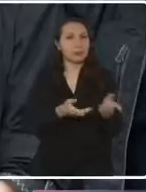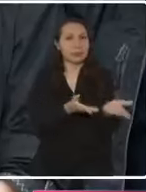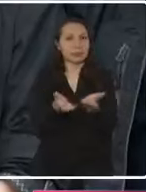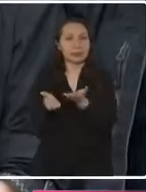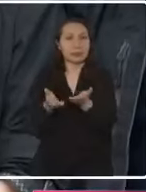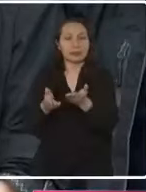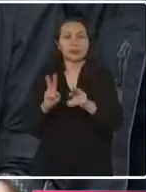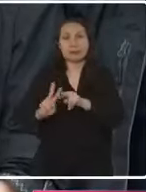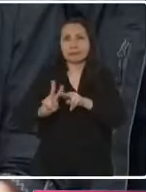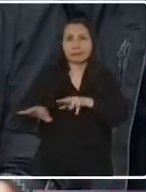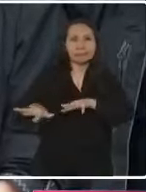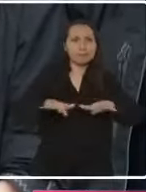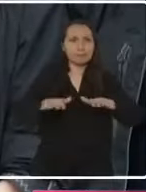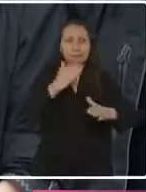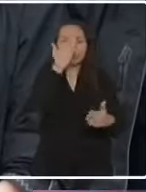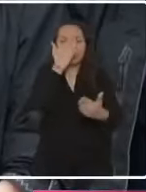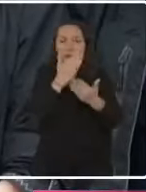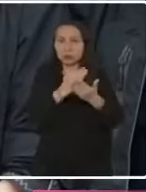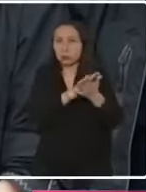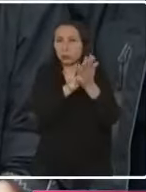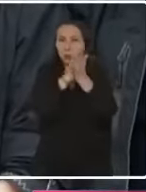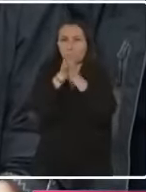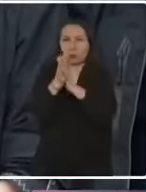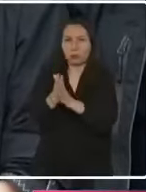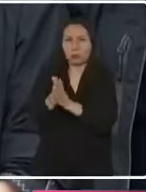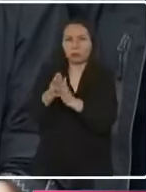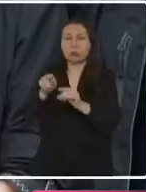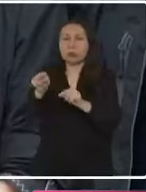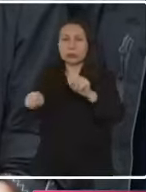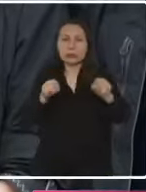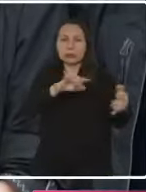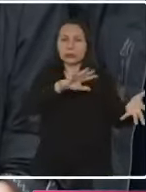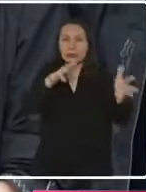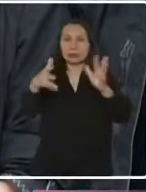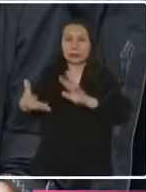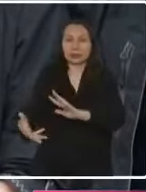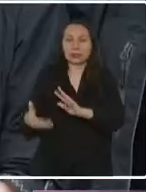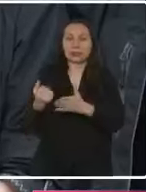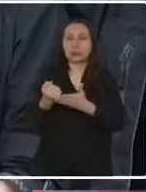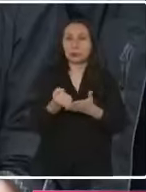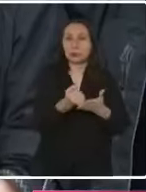están actuando para poder enfrentar en todas sus dimensiones esta catástrofe.